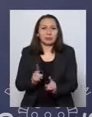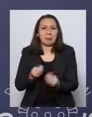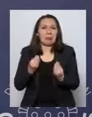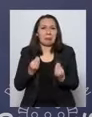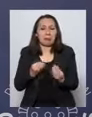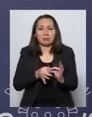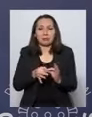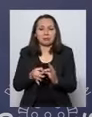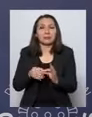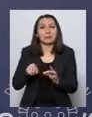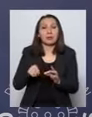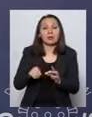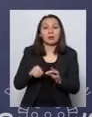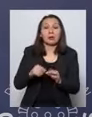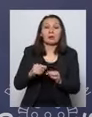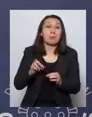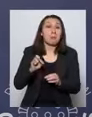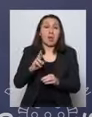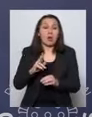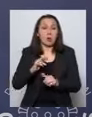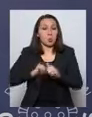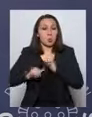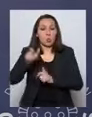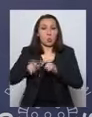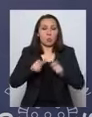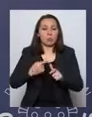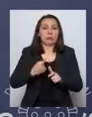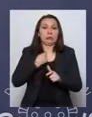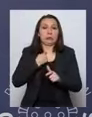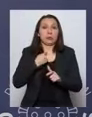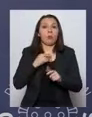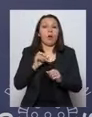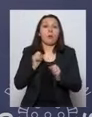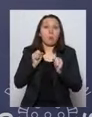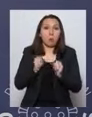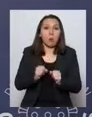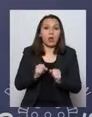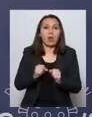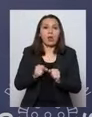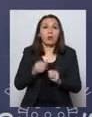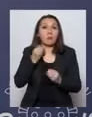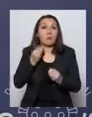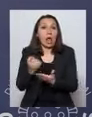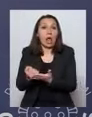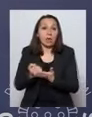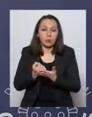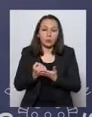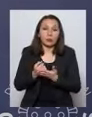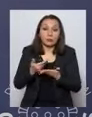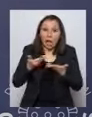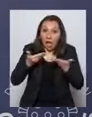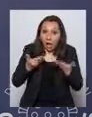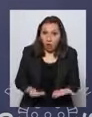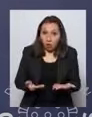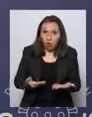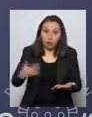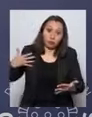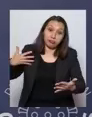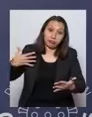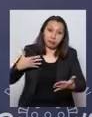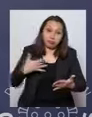sentido y sus daños habrían sido mucho mayores que sus potenciales beneficios hoy día estamos